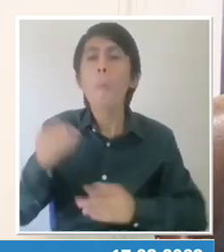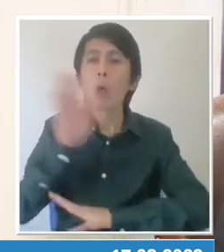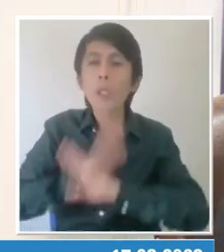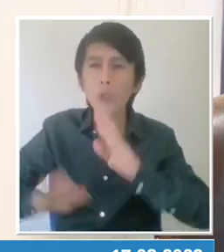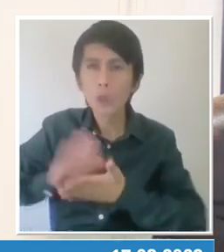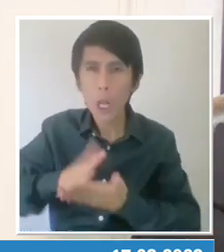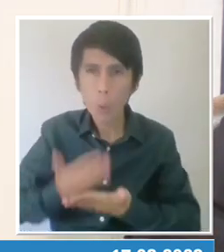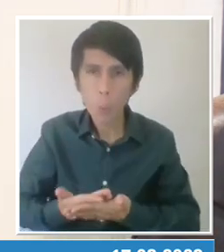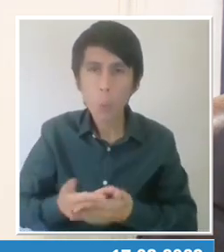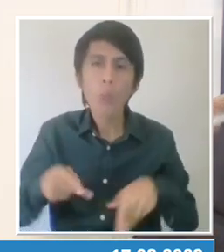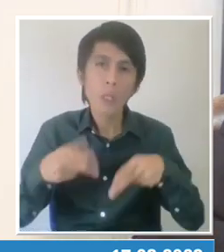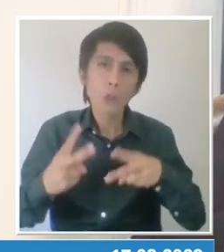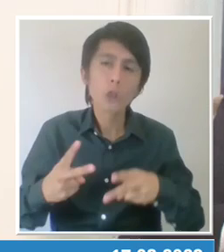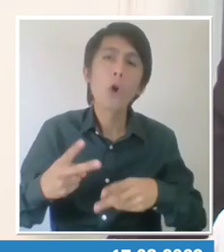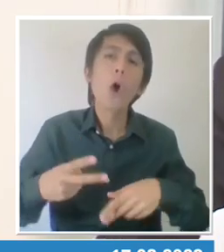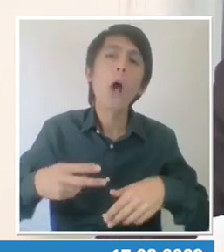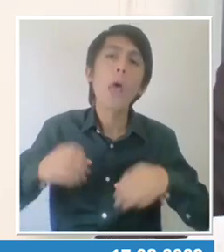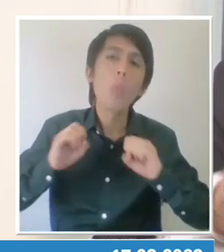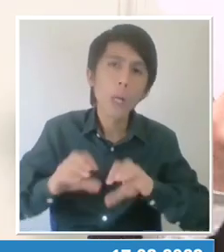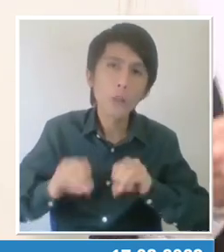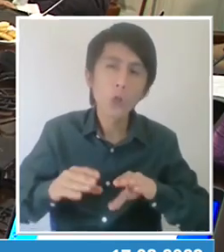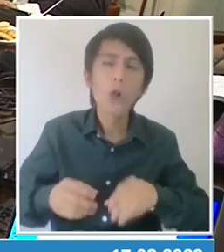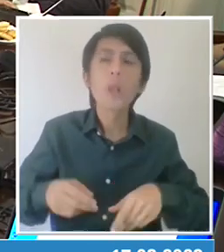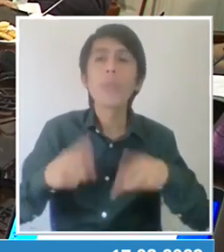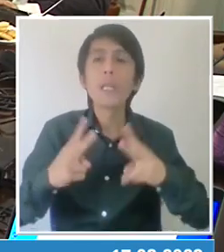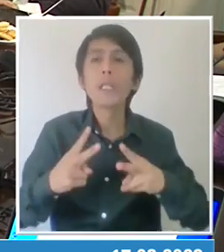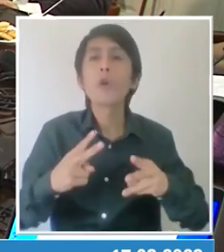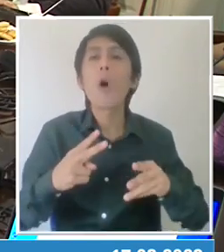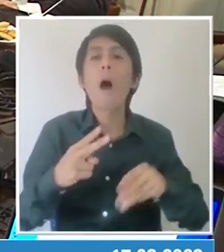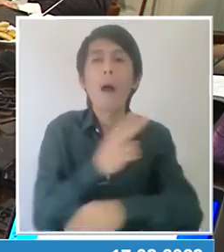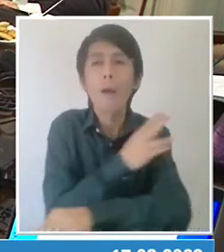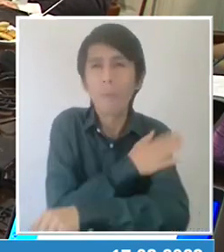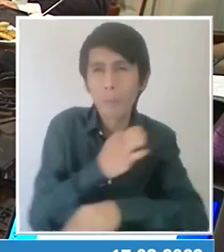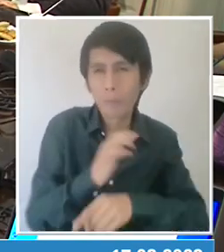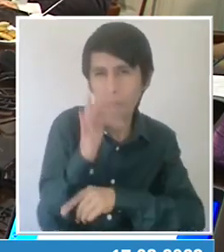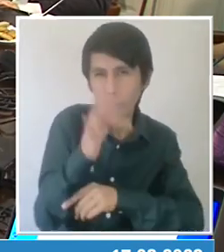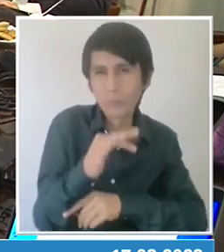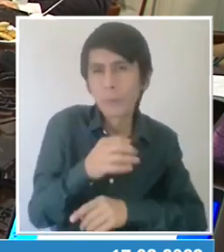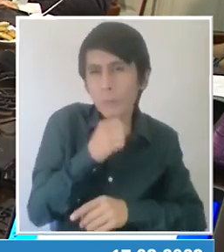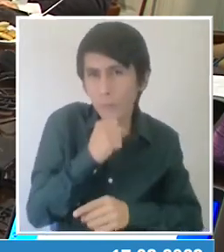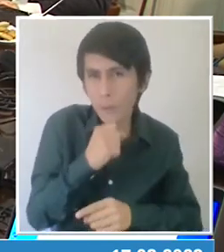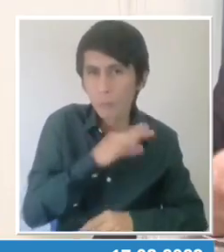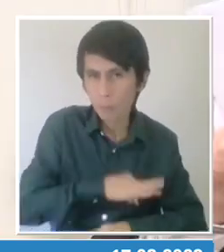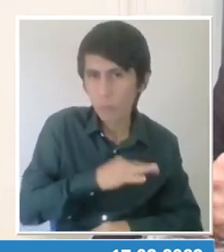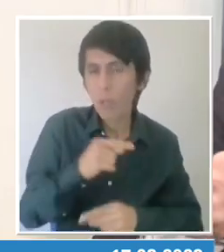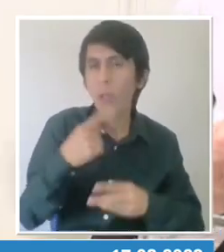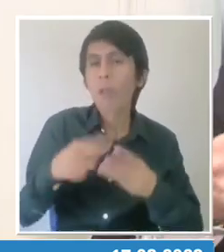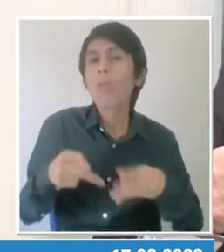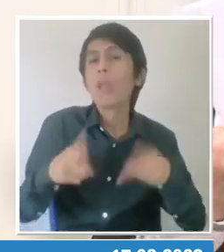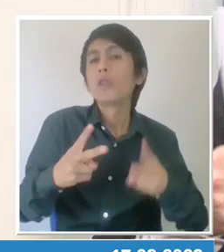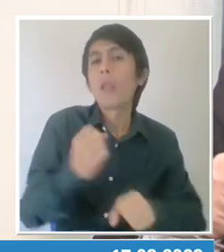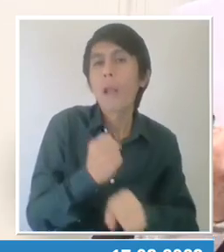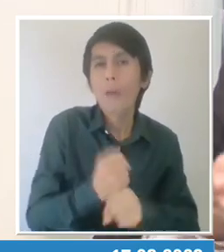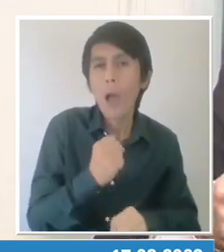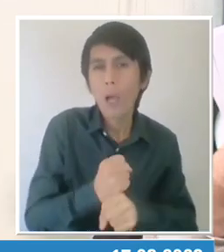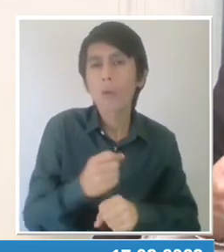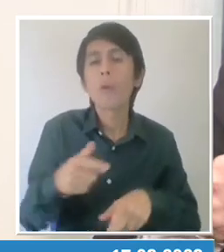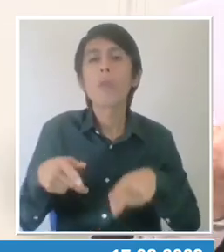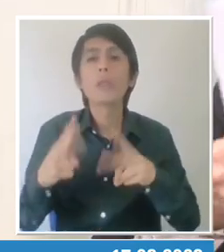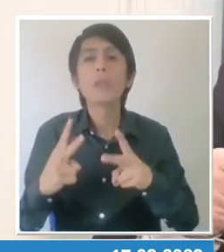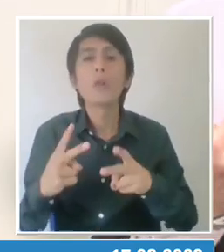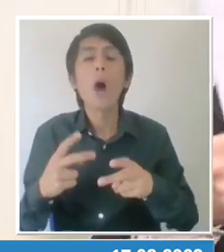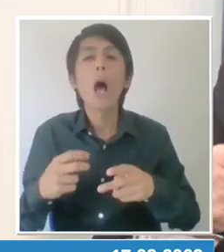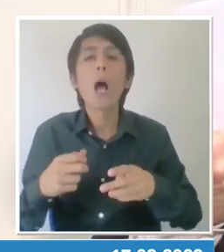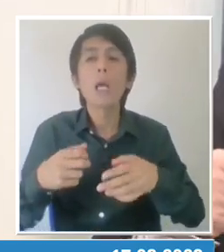la previsión social, al trabajo, a la seguridad social, a la seguridad humana, al